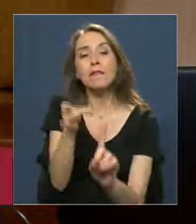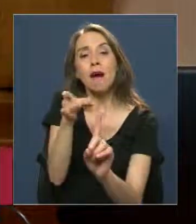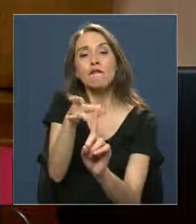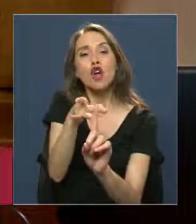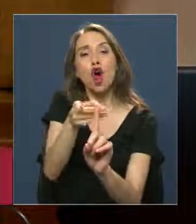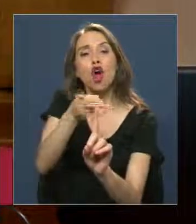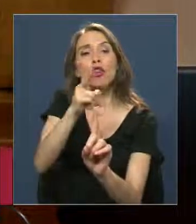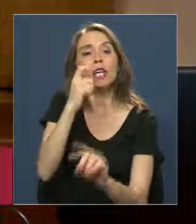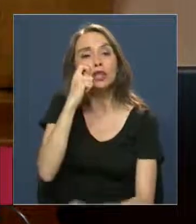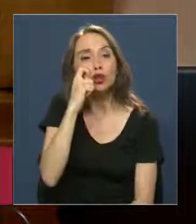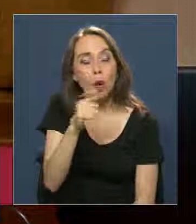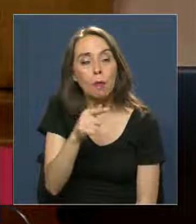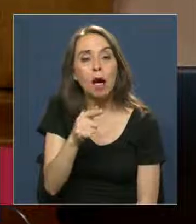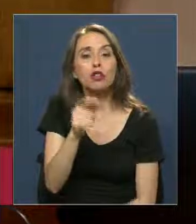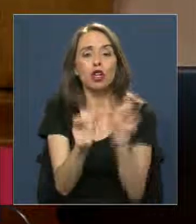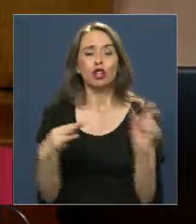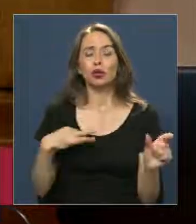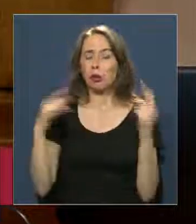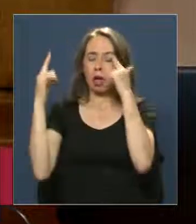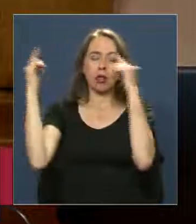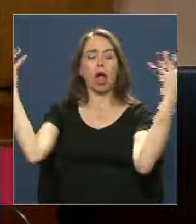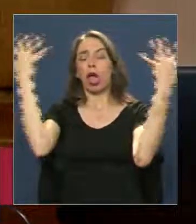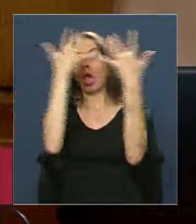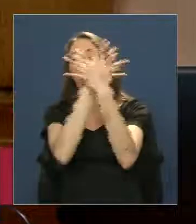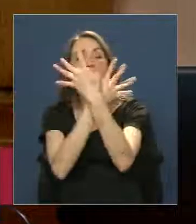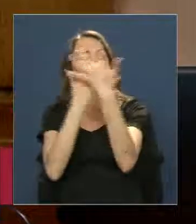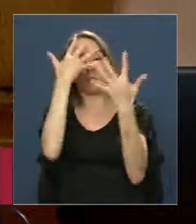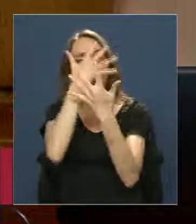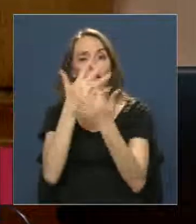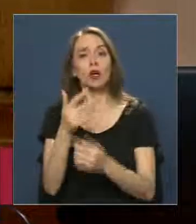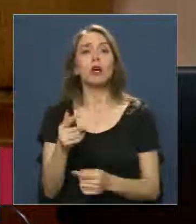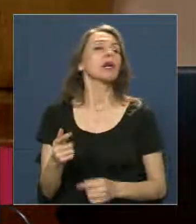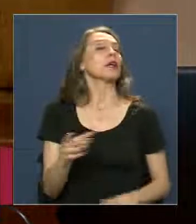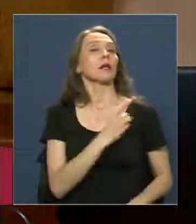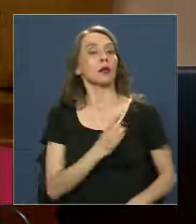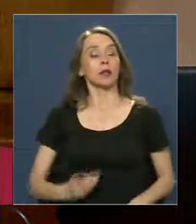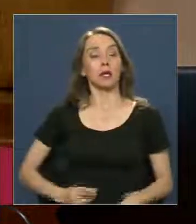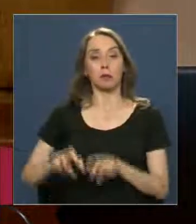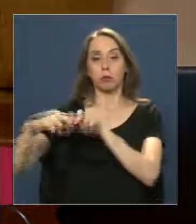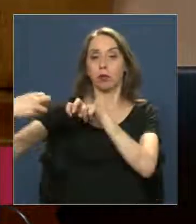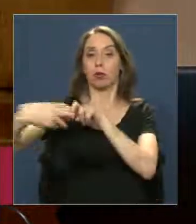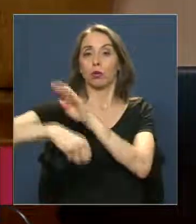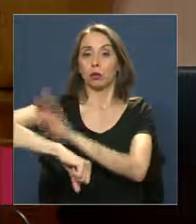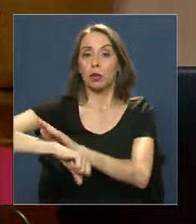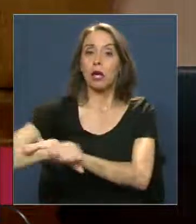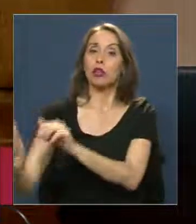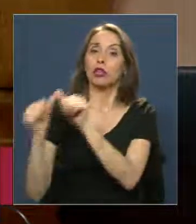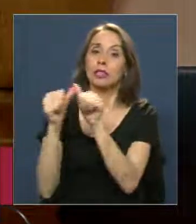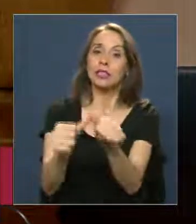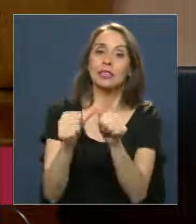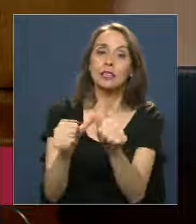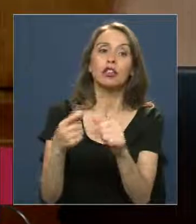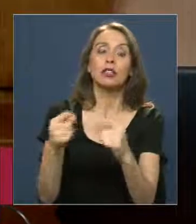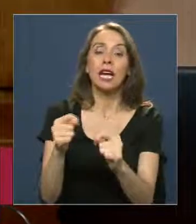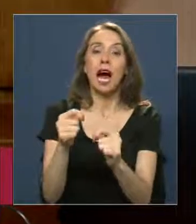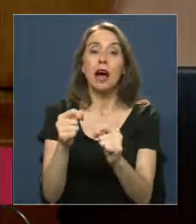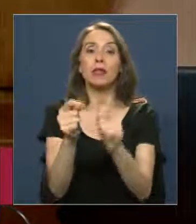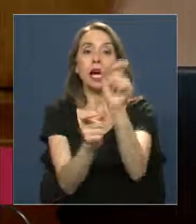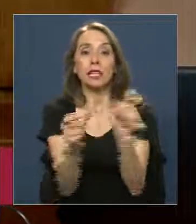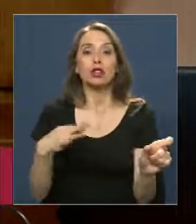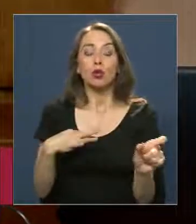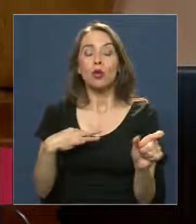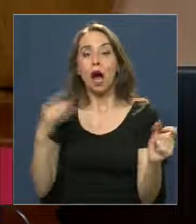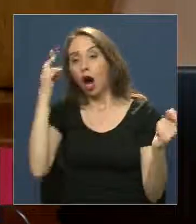supuesto, que se ha tratado de confundir, y yo creo que acá mis colegas del frente fueron muy insistentes en eso, de tratar de confundir a la